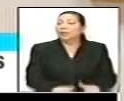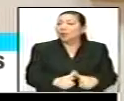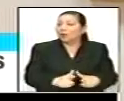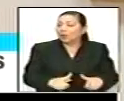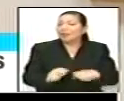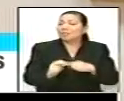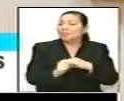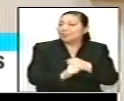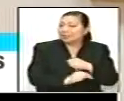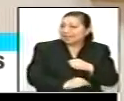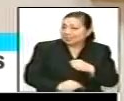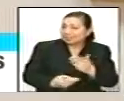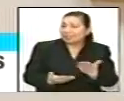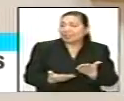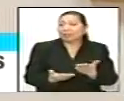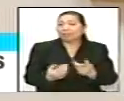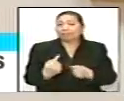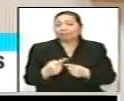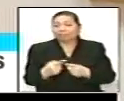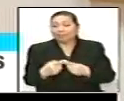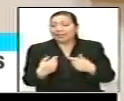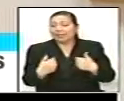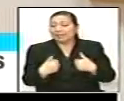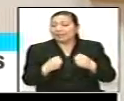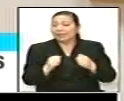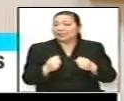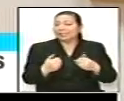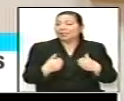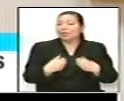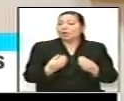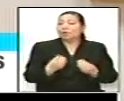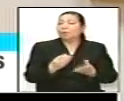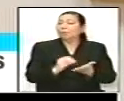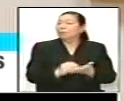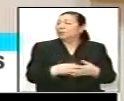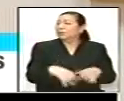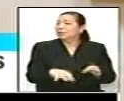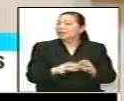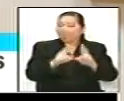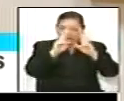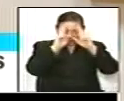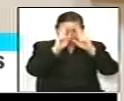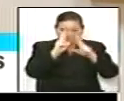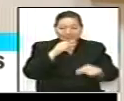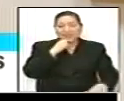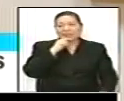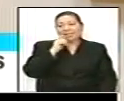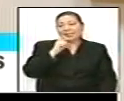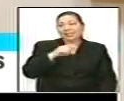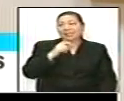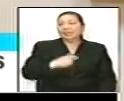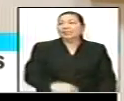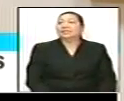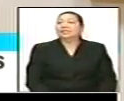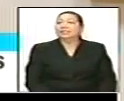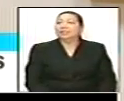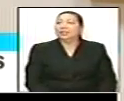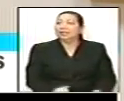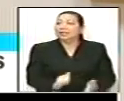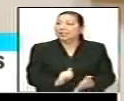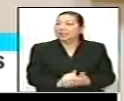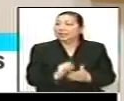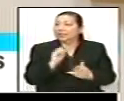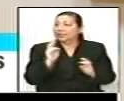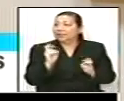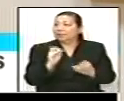lo nacional, esta variedad que tiene que tener como fundamento el respeto necesario. Pero este respeto